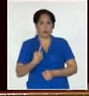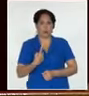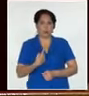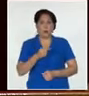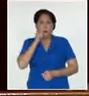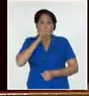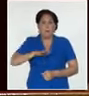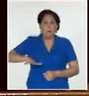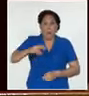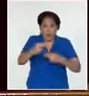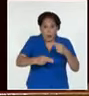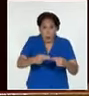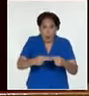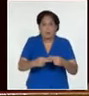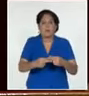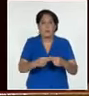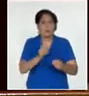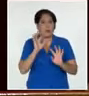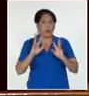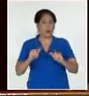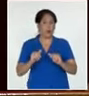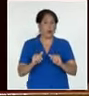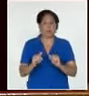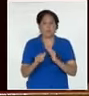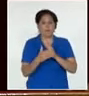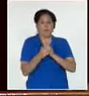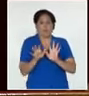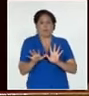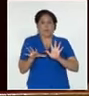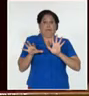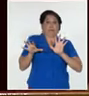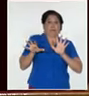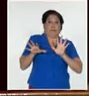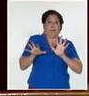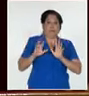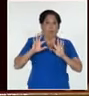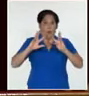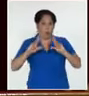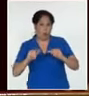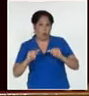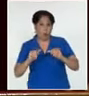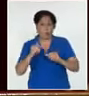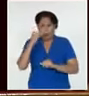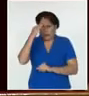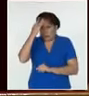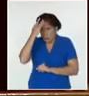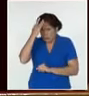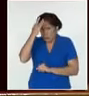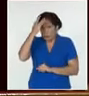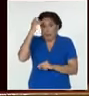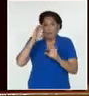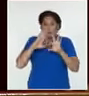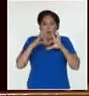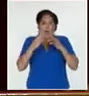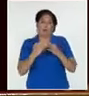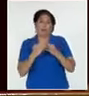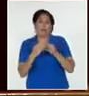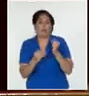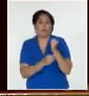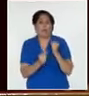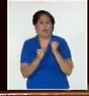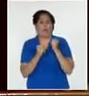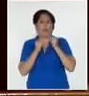barrio actúa, el delincuente retrocede, el corrupto se avergüenza, la familia se